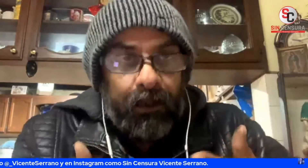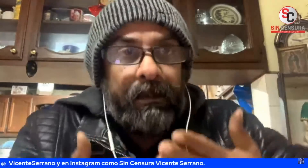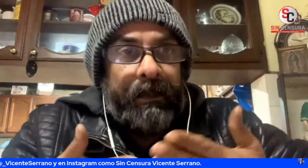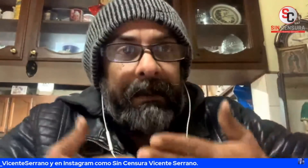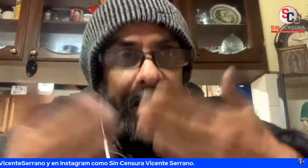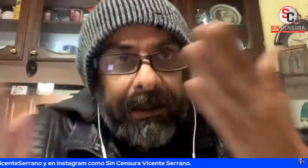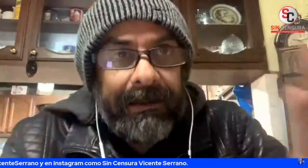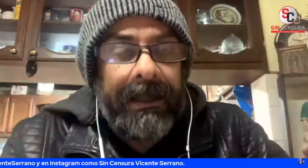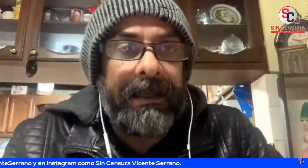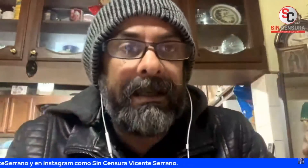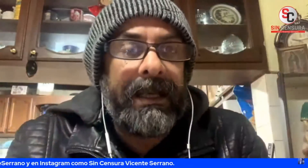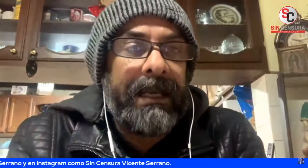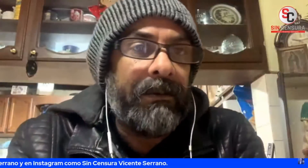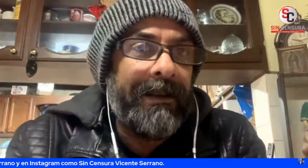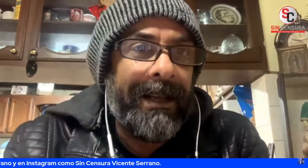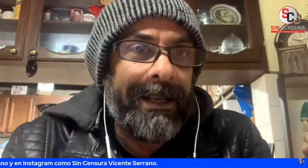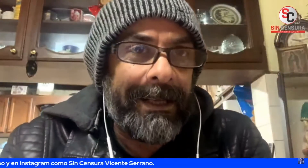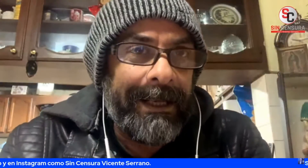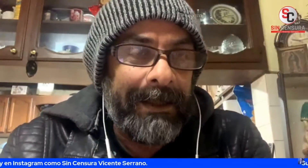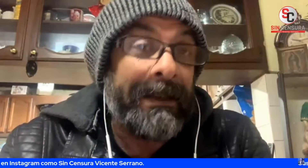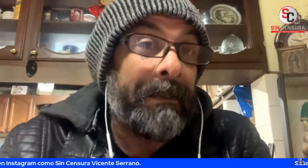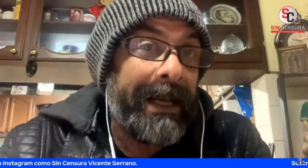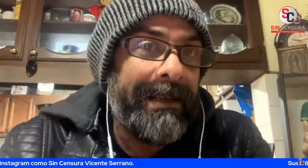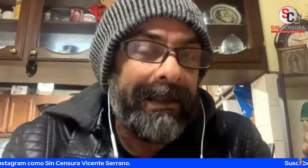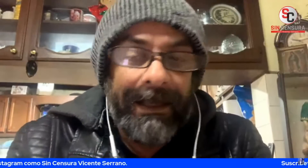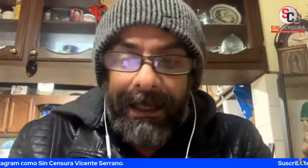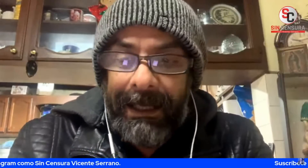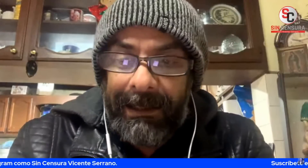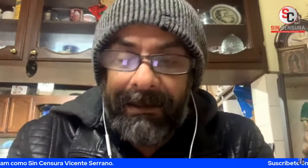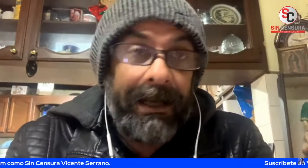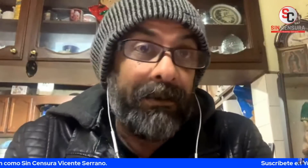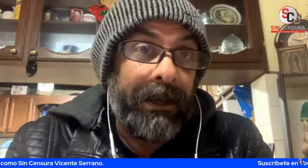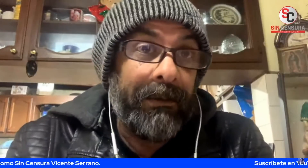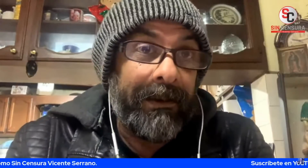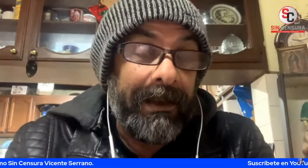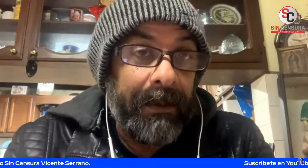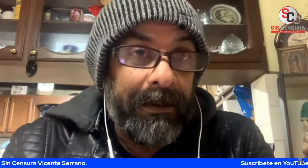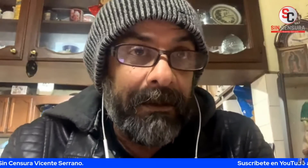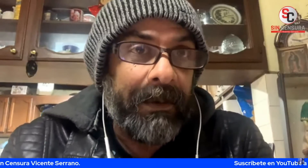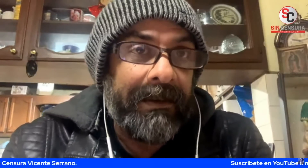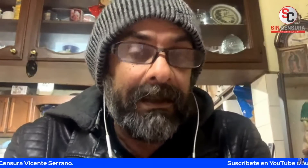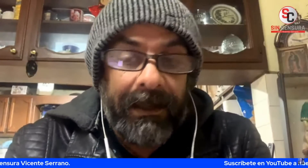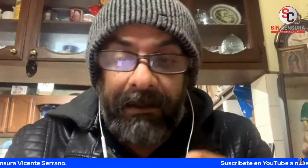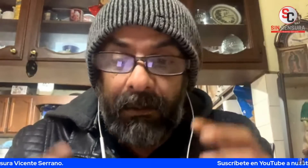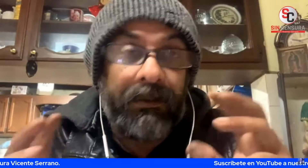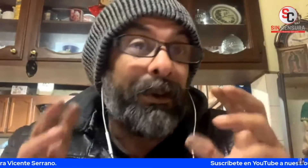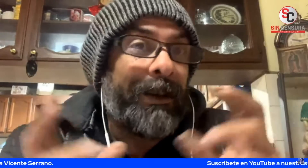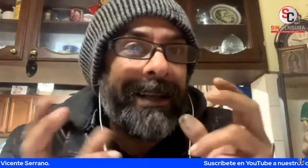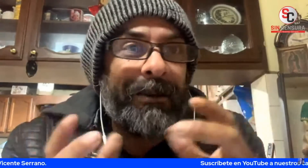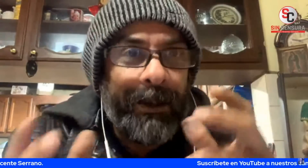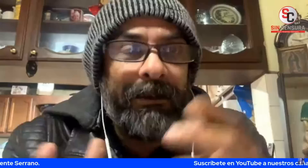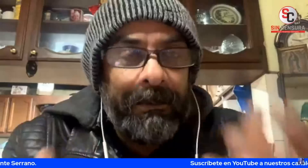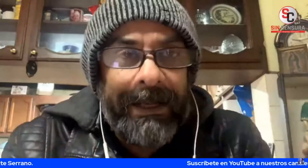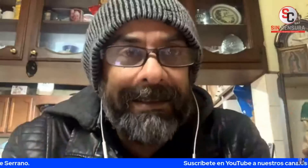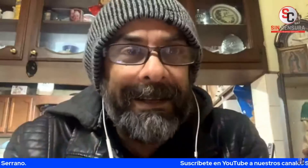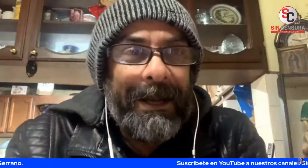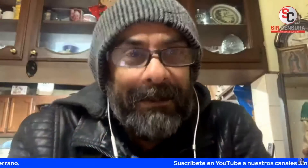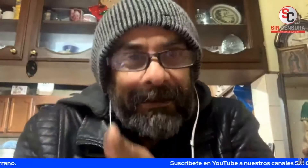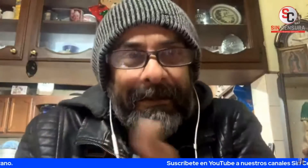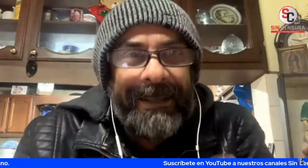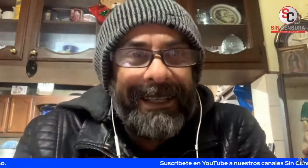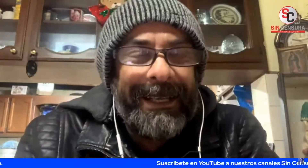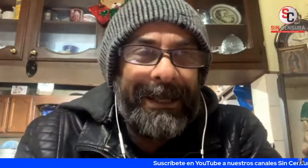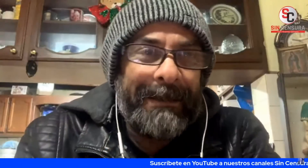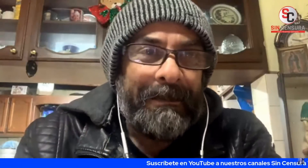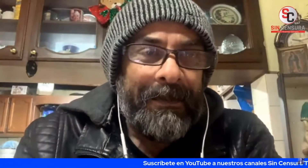tú permites que haya una idea de país, en este caso, que es lo que está permitiendo el presidente, que se construya una idea de lo que es un país,